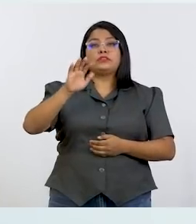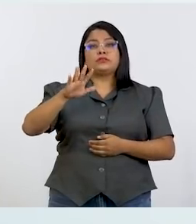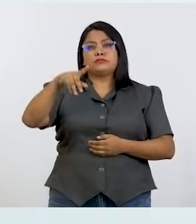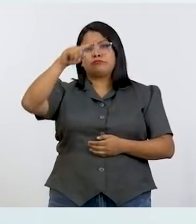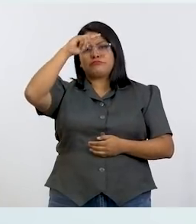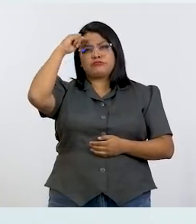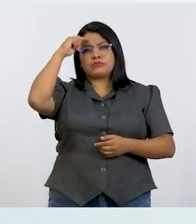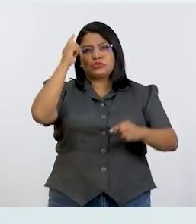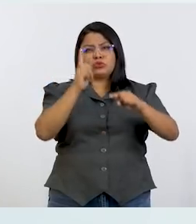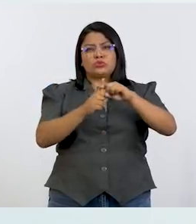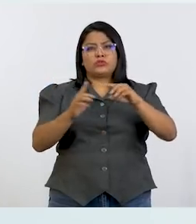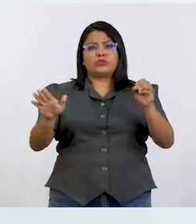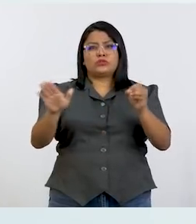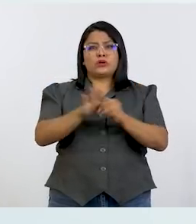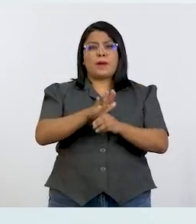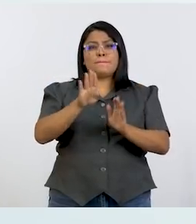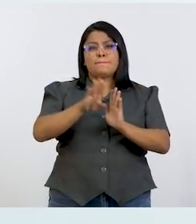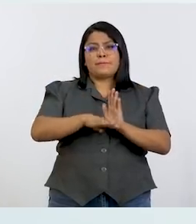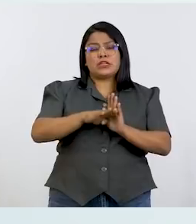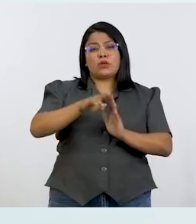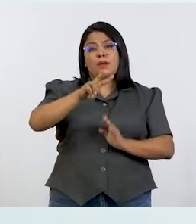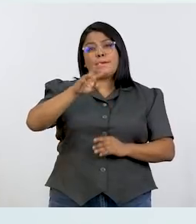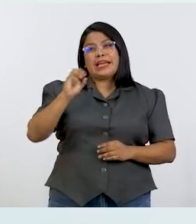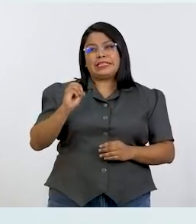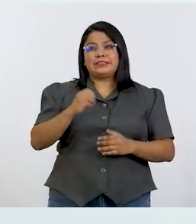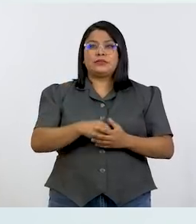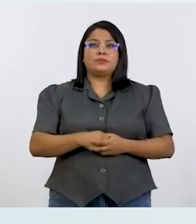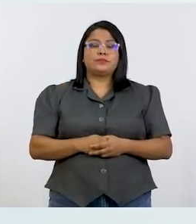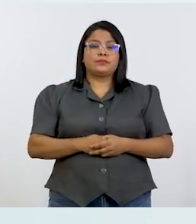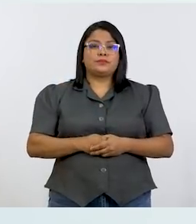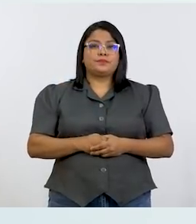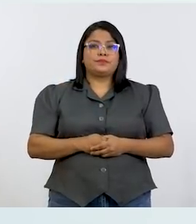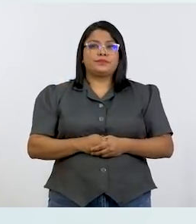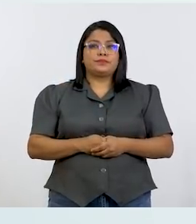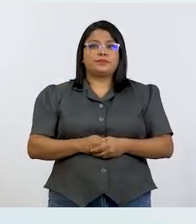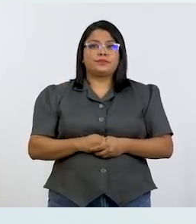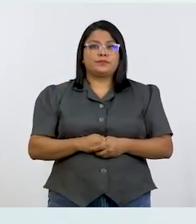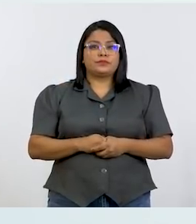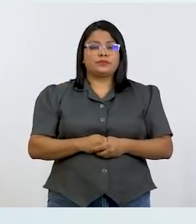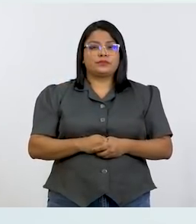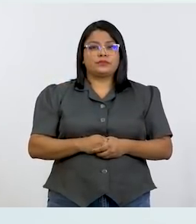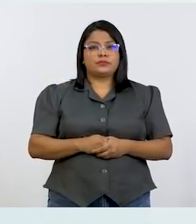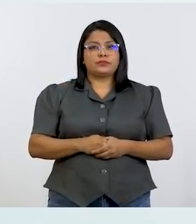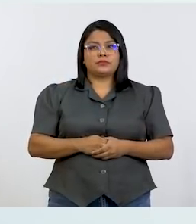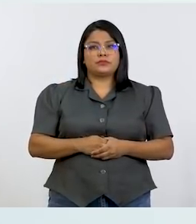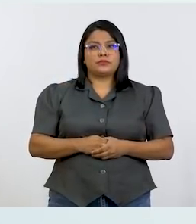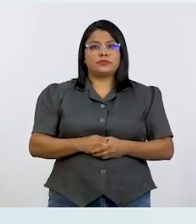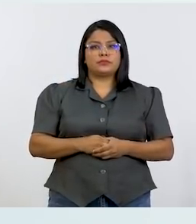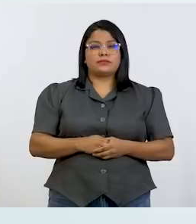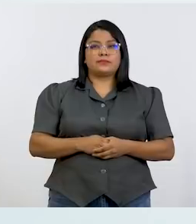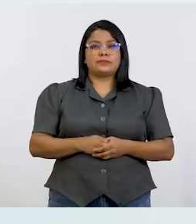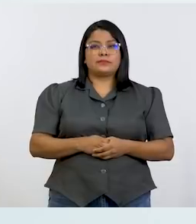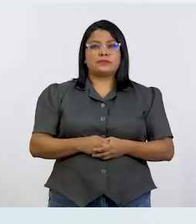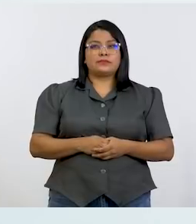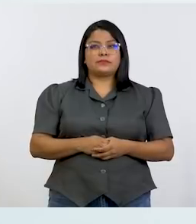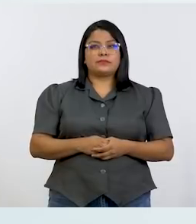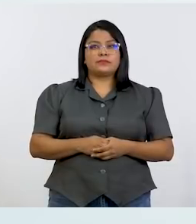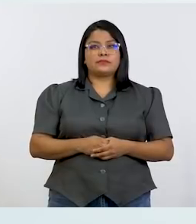Luego, en la unidad 5 se trabaja con sumas cuyos totales son menores que 20.